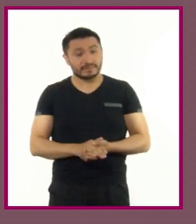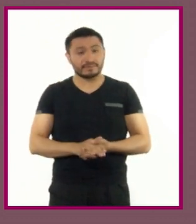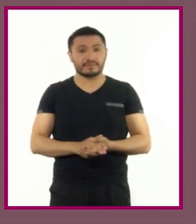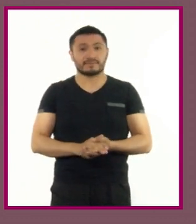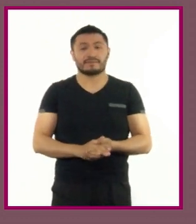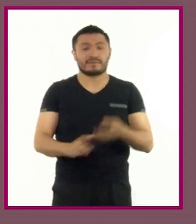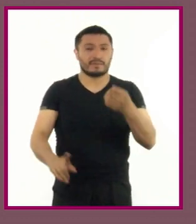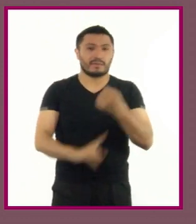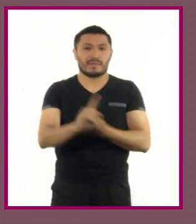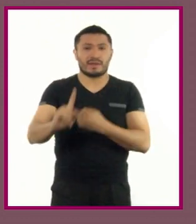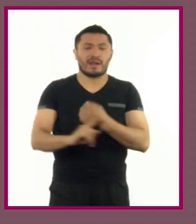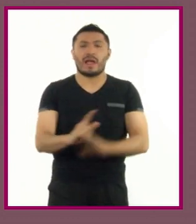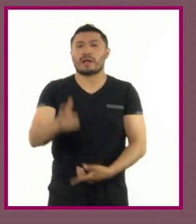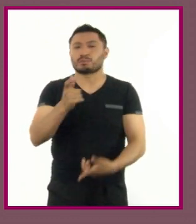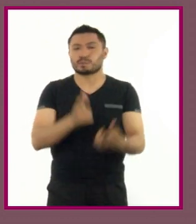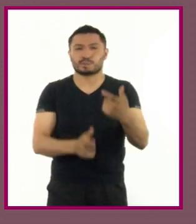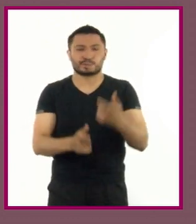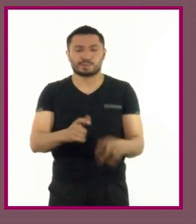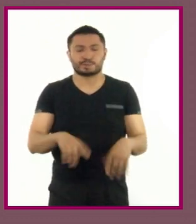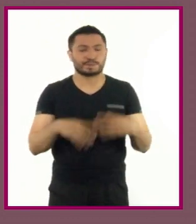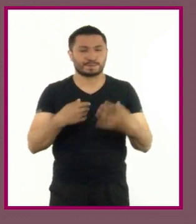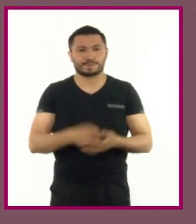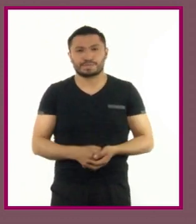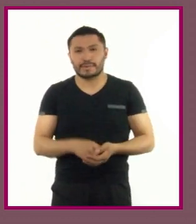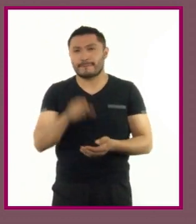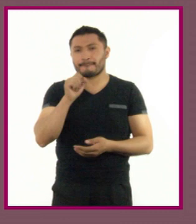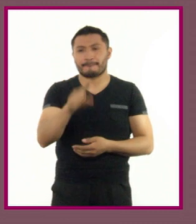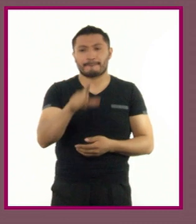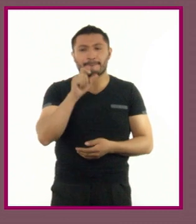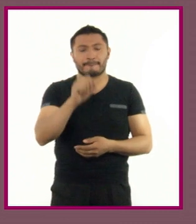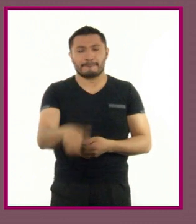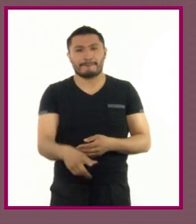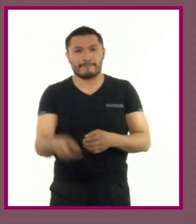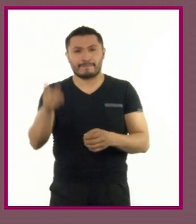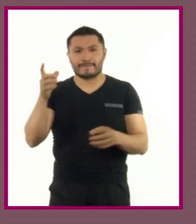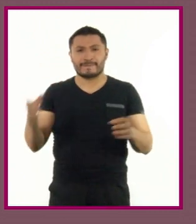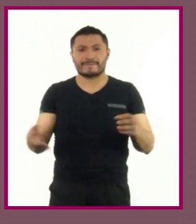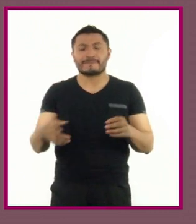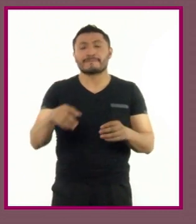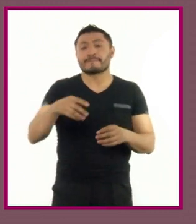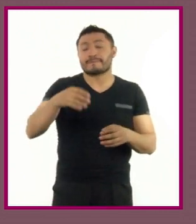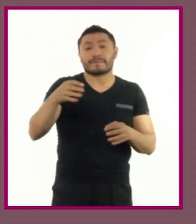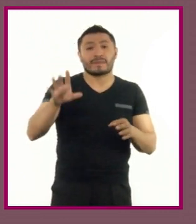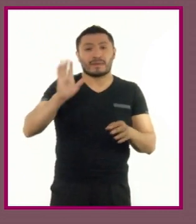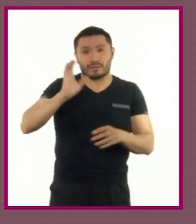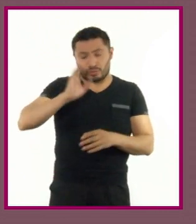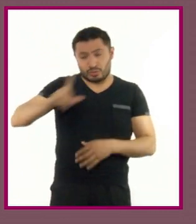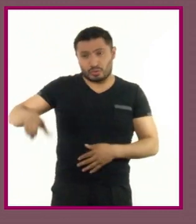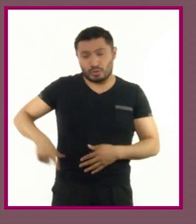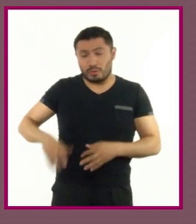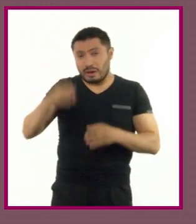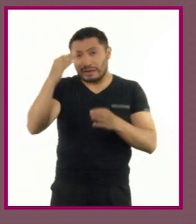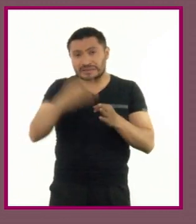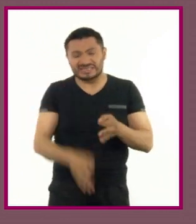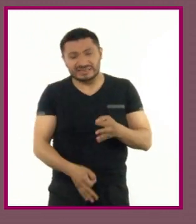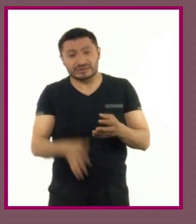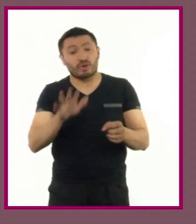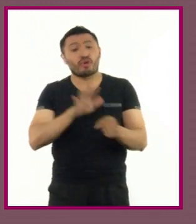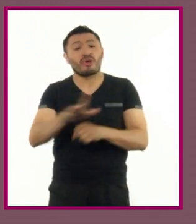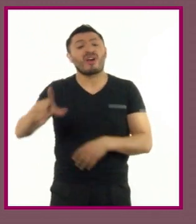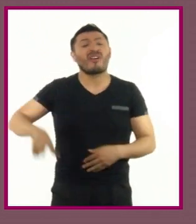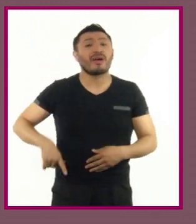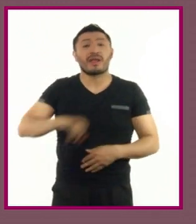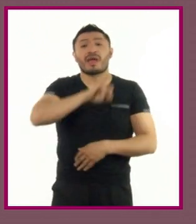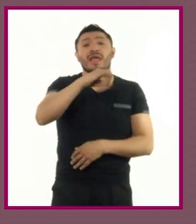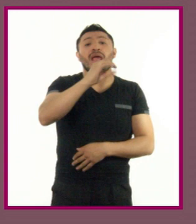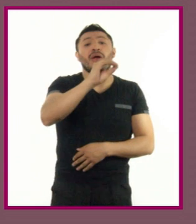una crisis que también coincidió con el final de un gobierno, el gobierno de